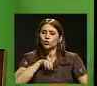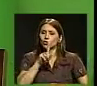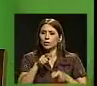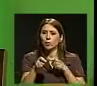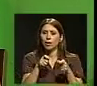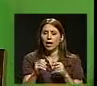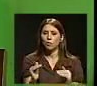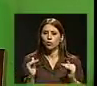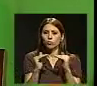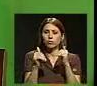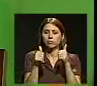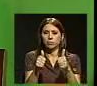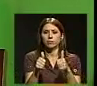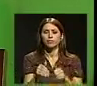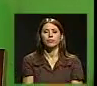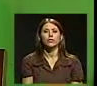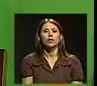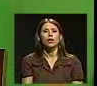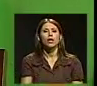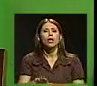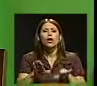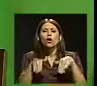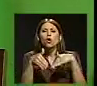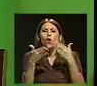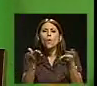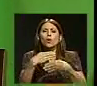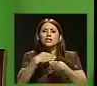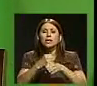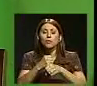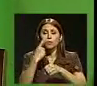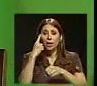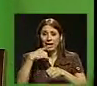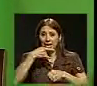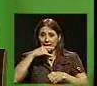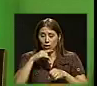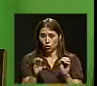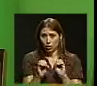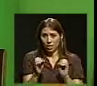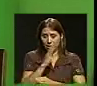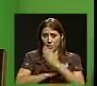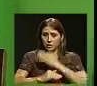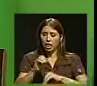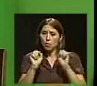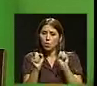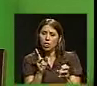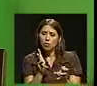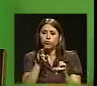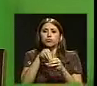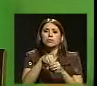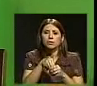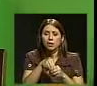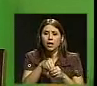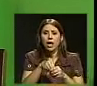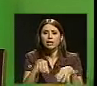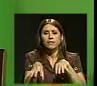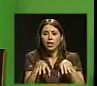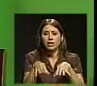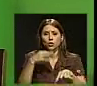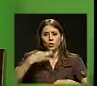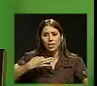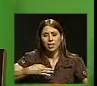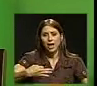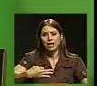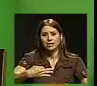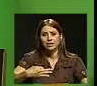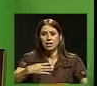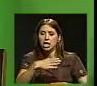justa. Marjorie, ¿cómo hacemos para involucrar a los niños que no tienen discapacidad en las actividades cotidianas y en el crecimiento para que ellos vean,